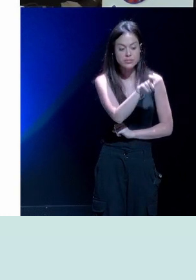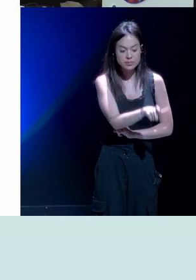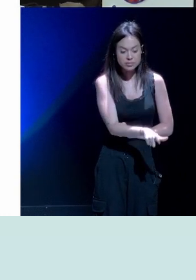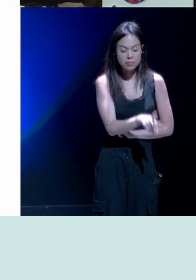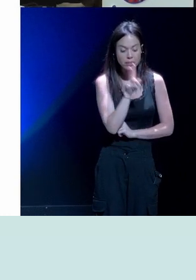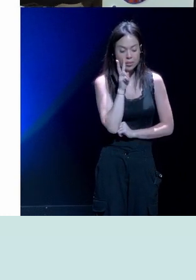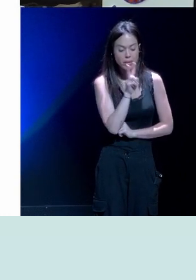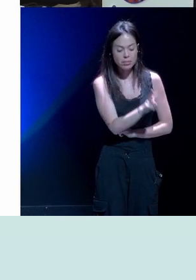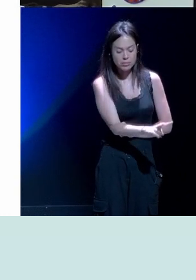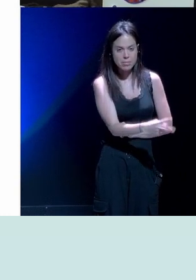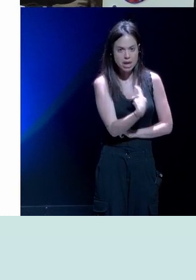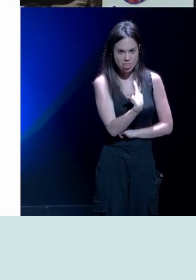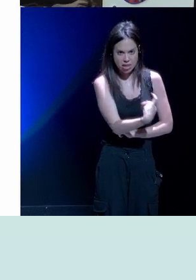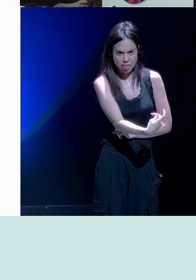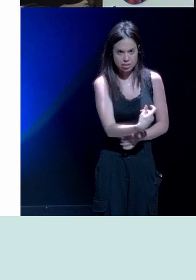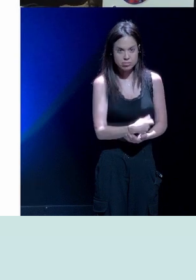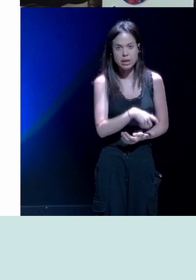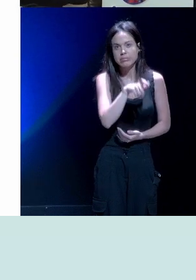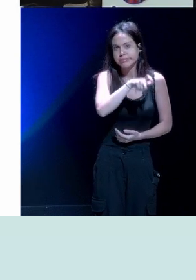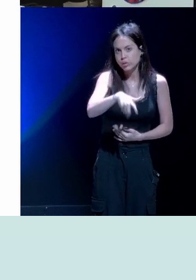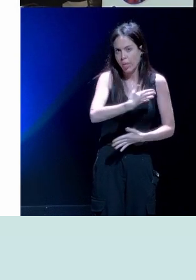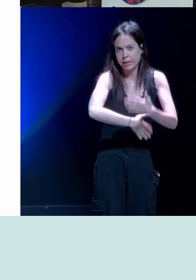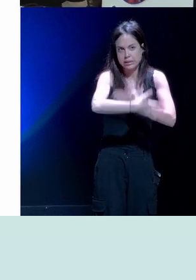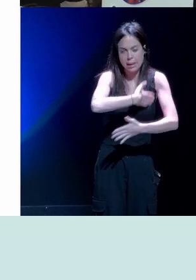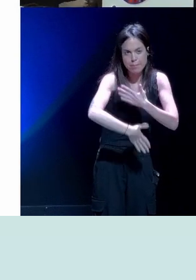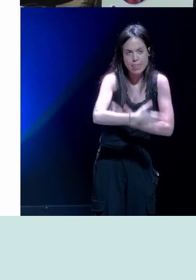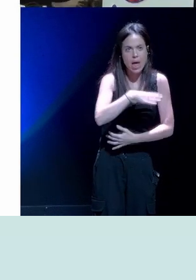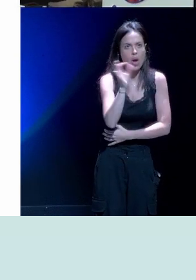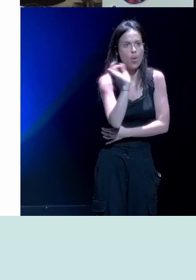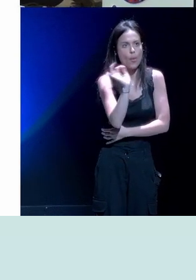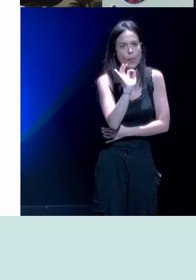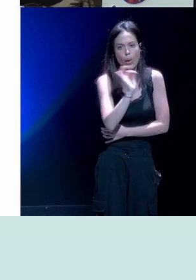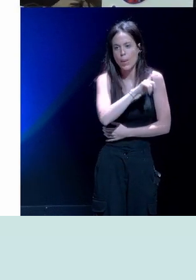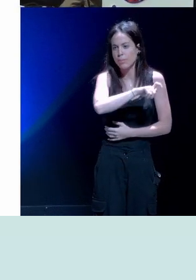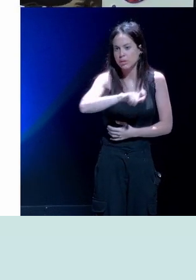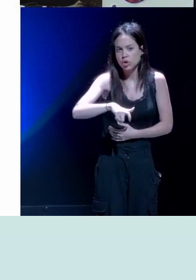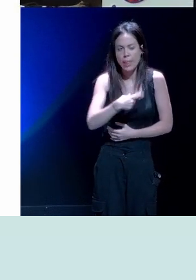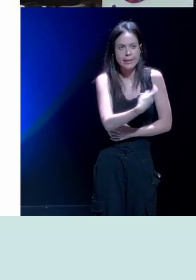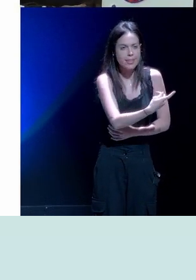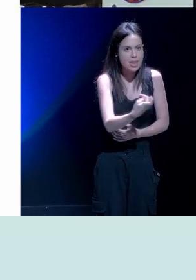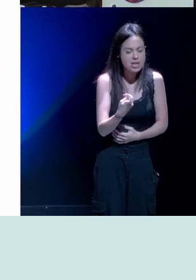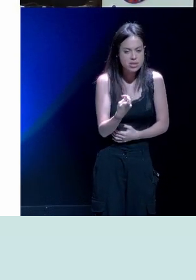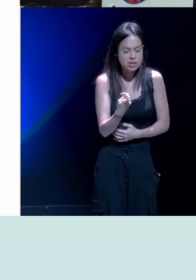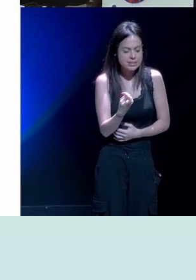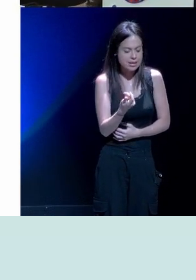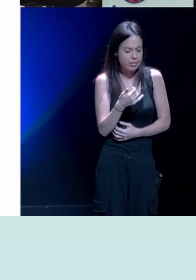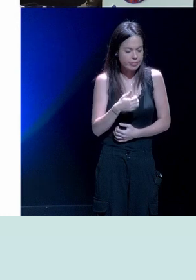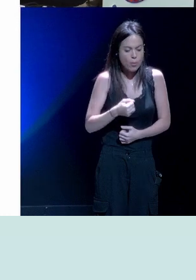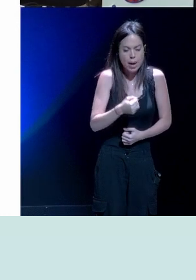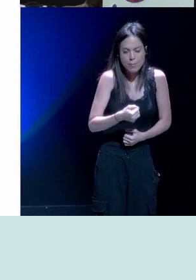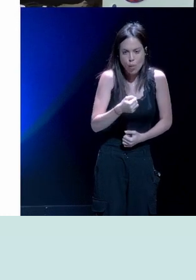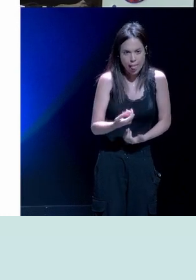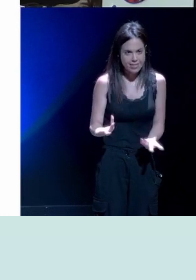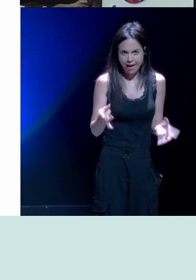Vemos que nos necesitan personas con discapacidad, personas que necesitan que les aportemos una muleta para poder